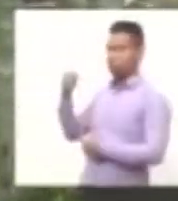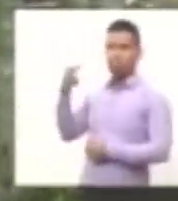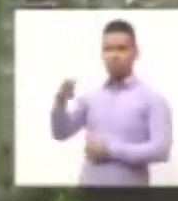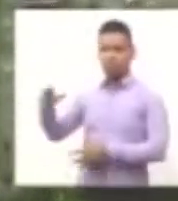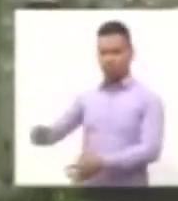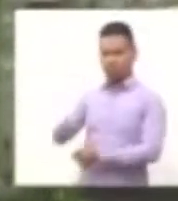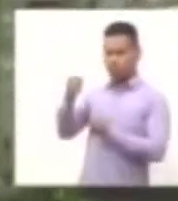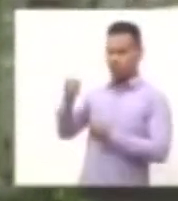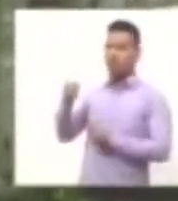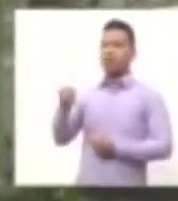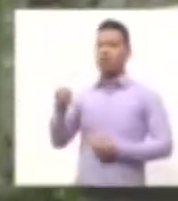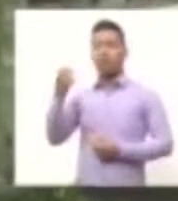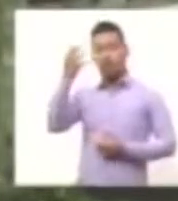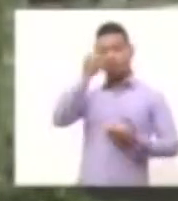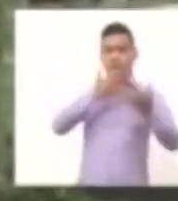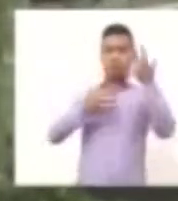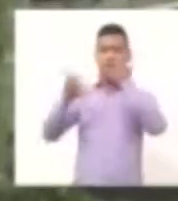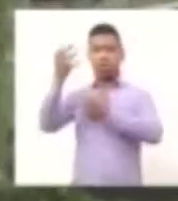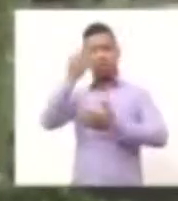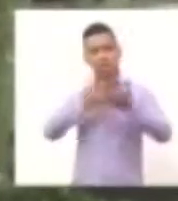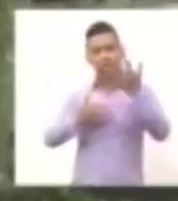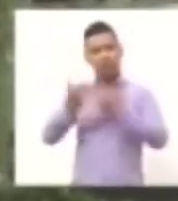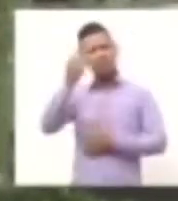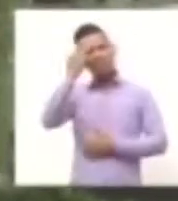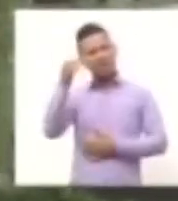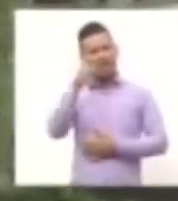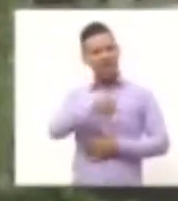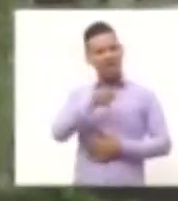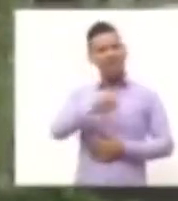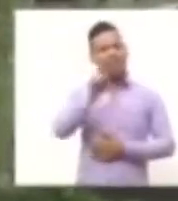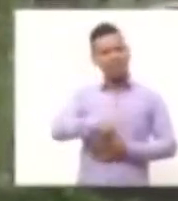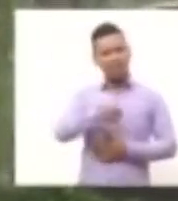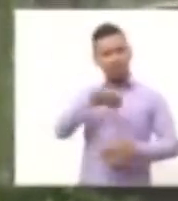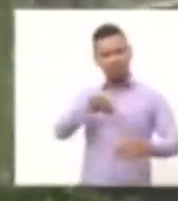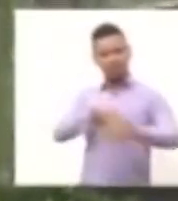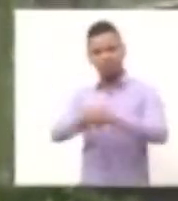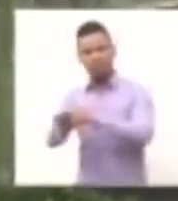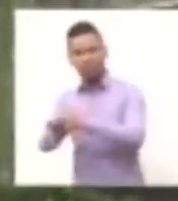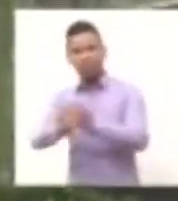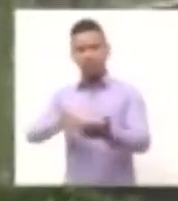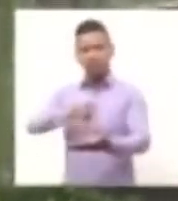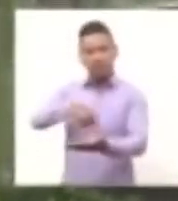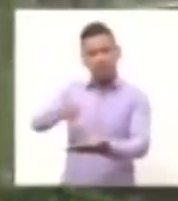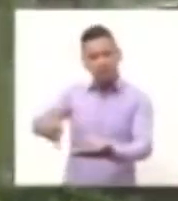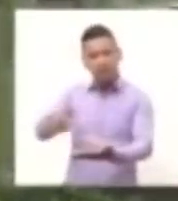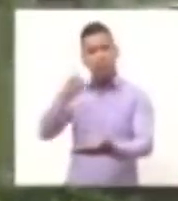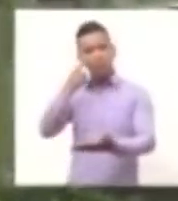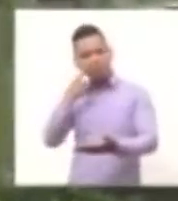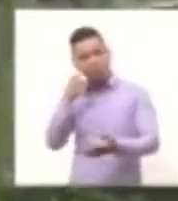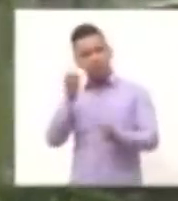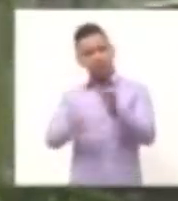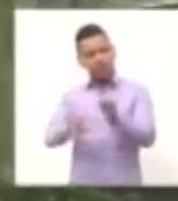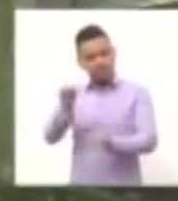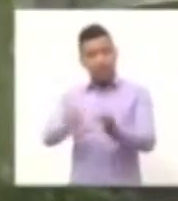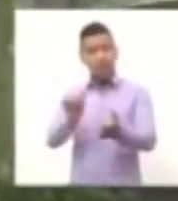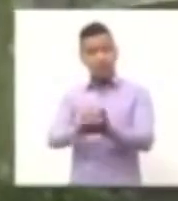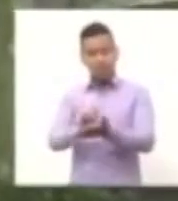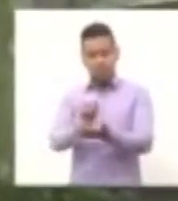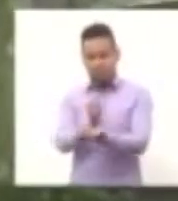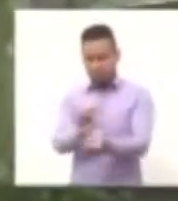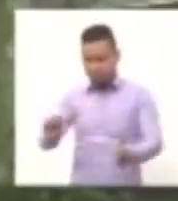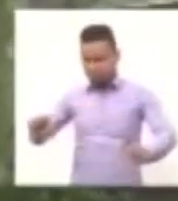de Justicia, en el momento de realizar la reseña, donde hay que soltar sus esposas para que firme y obviamente pues se haga el procedimiento de rigor,